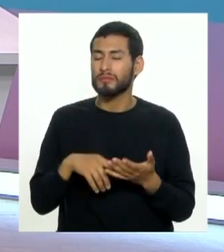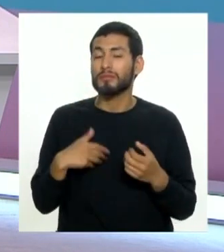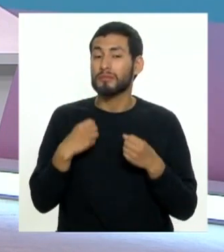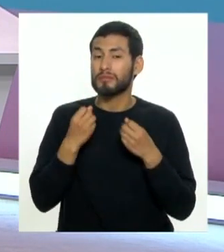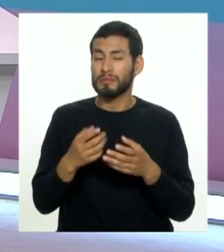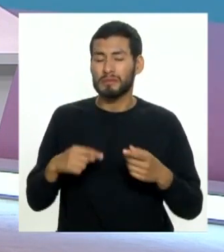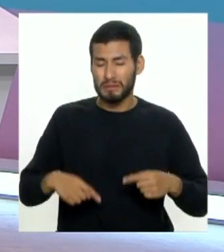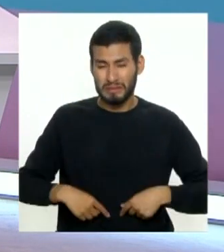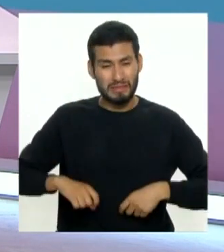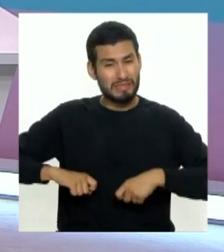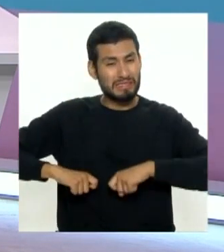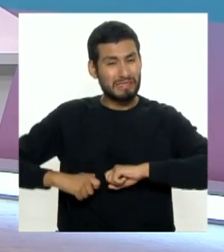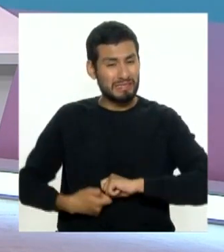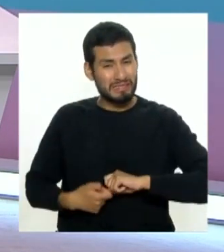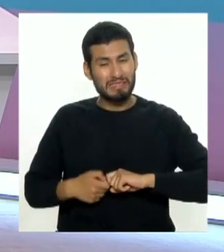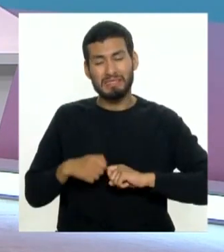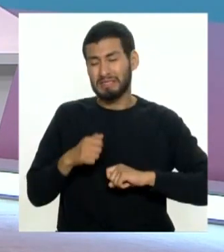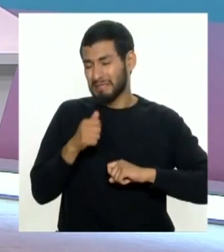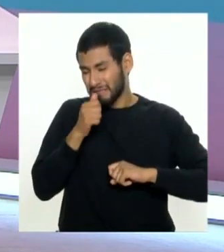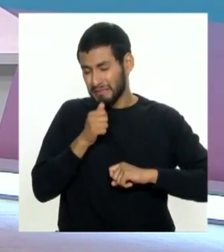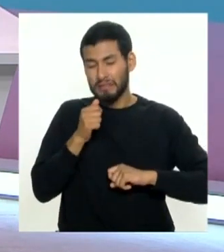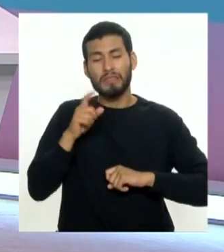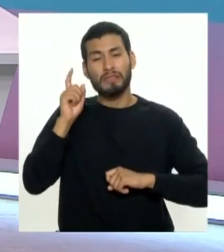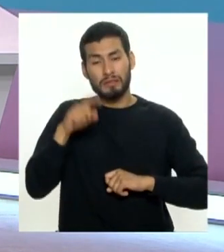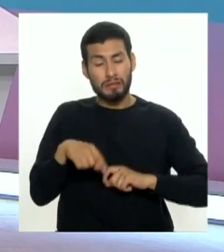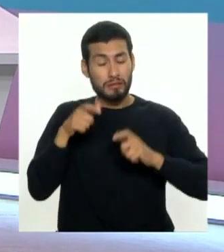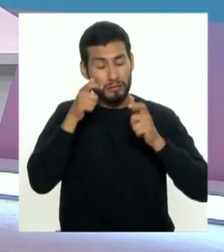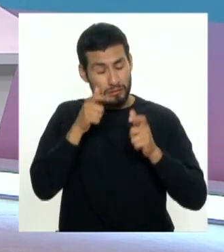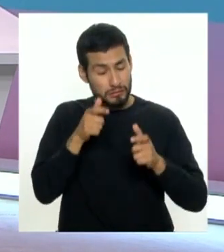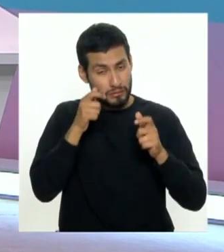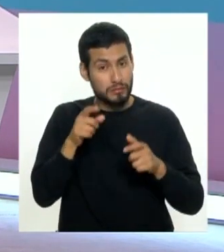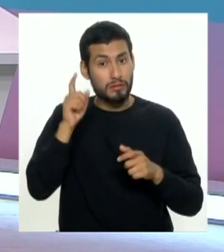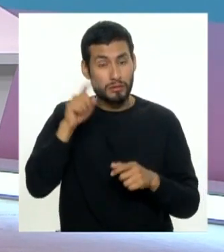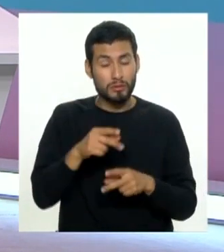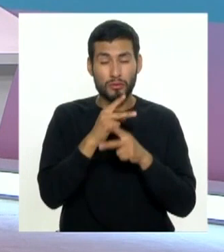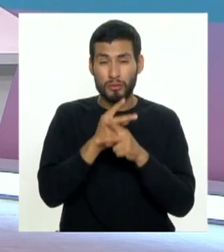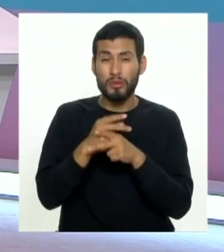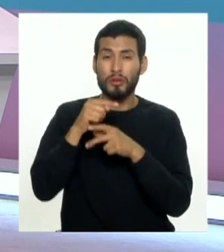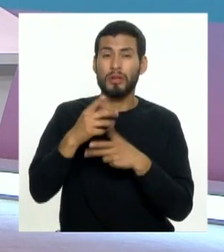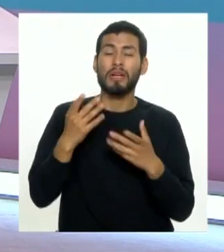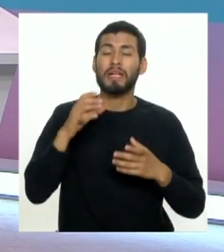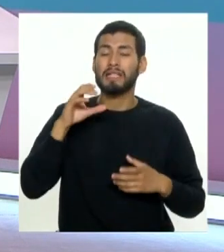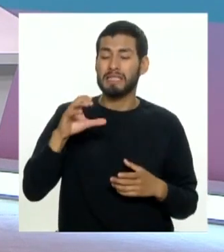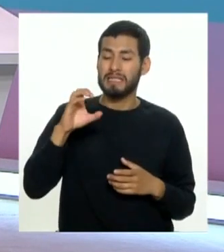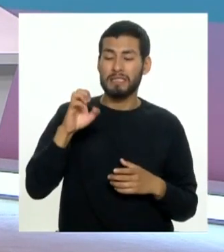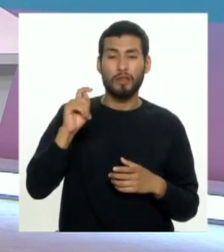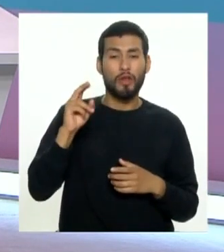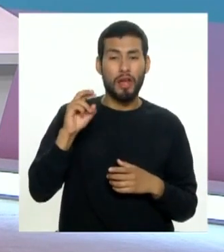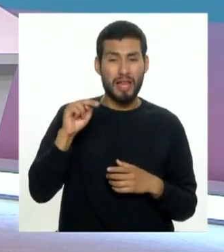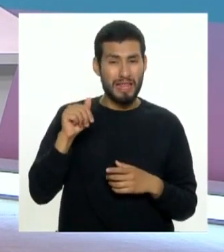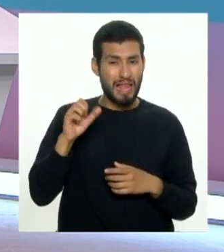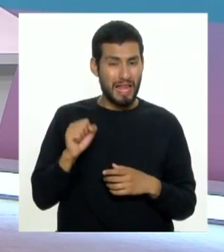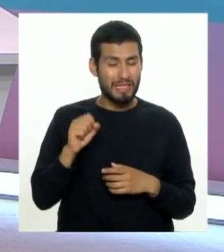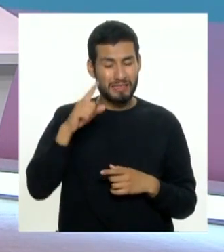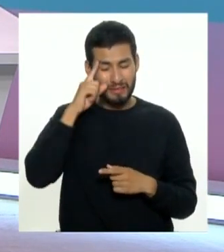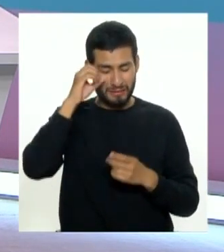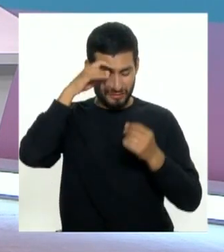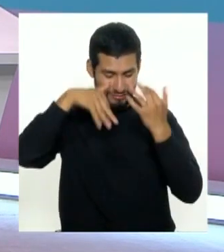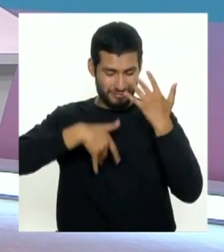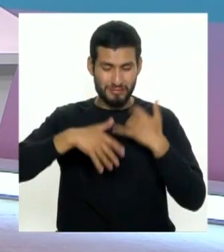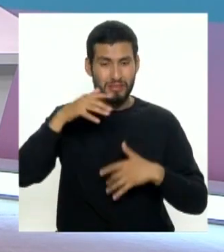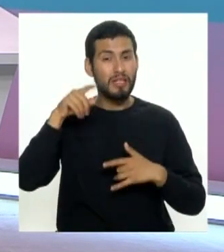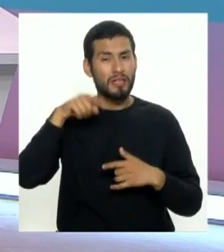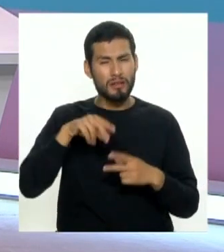originar estreñimiento, por eso que se tiene que monitorear, hay que cuidar la producción de las cetonas, hay que también estar en un